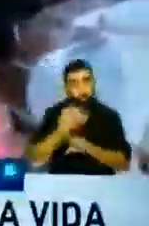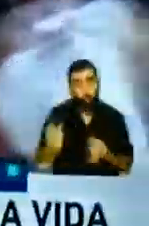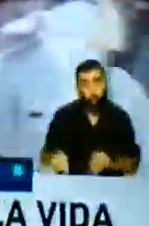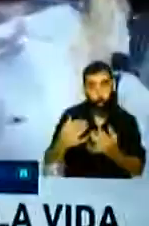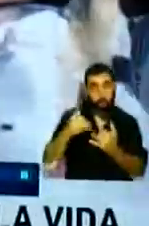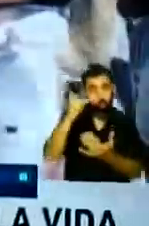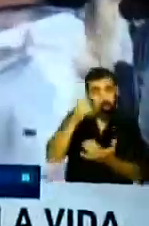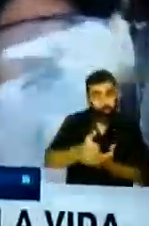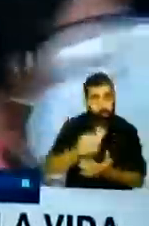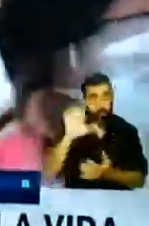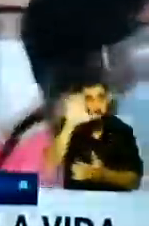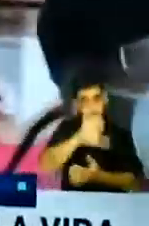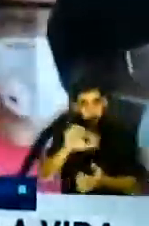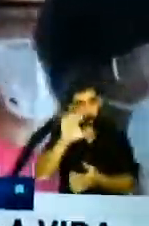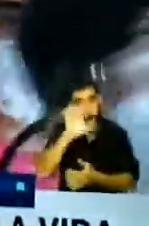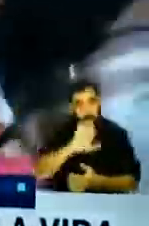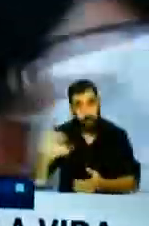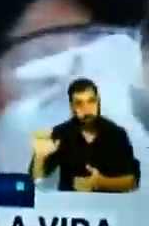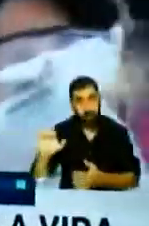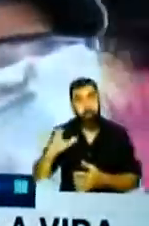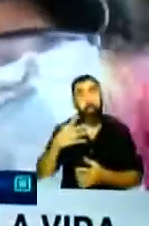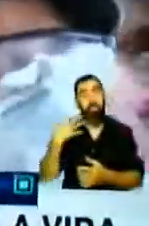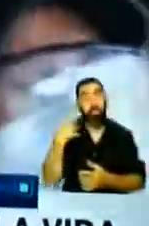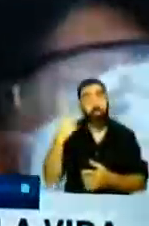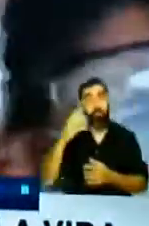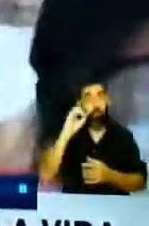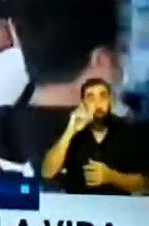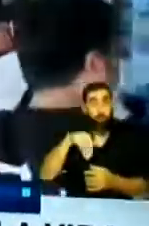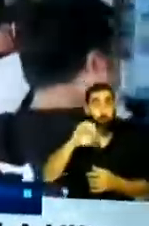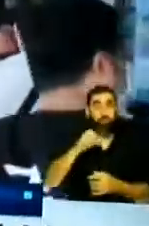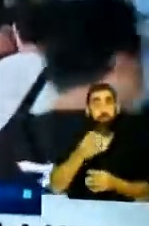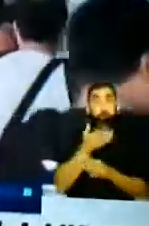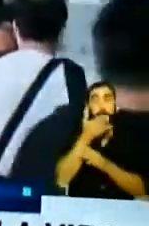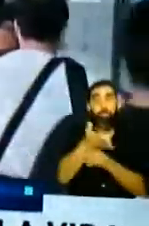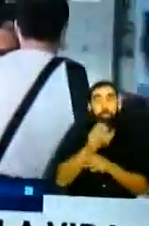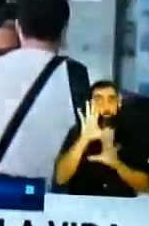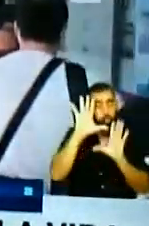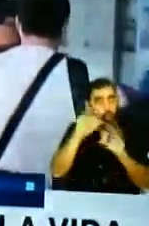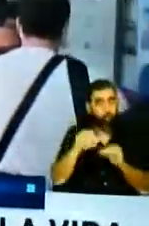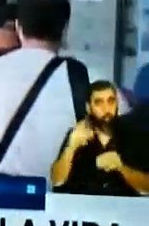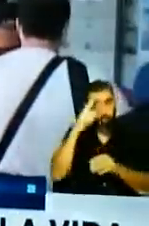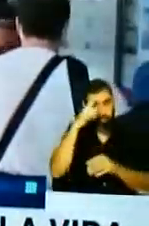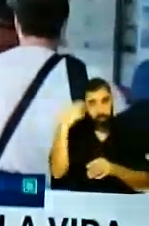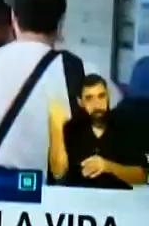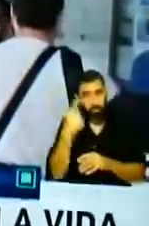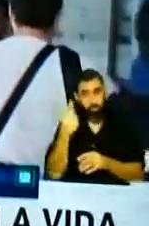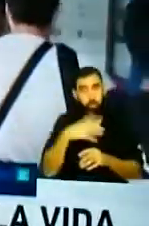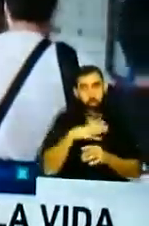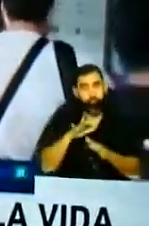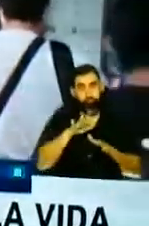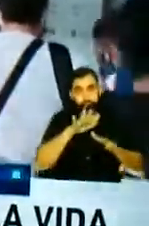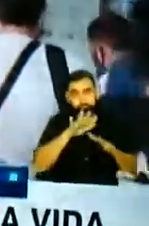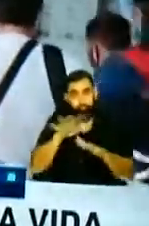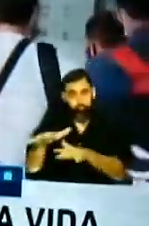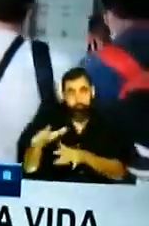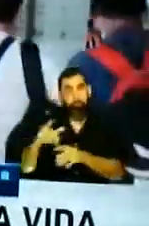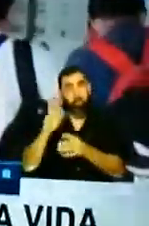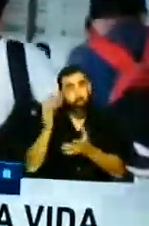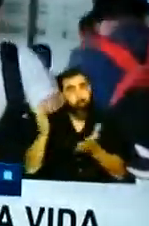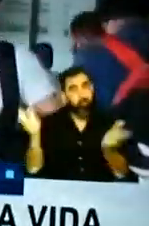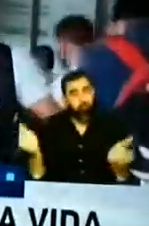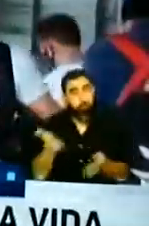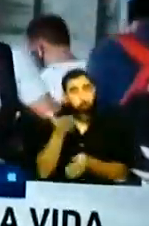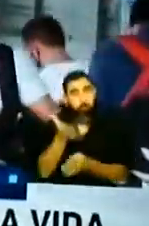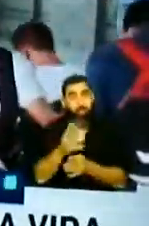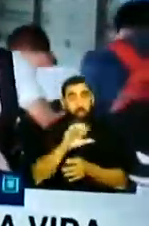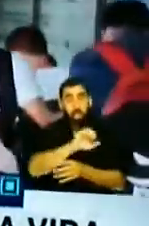infectados en Europa y Asia. El jefe de la OMS pidió al conjunto de la comunidad internacional movilizarse, insistiendo en el hecho